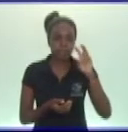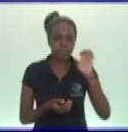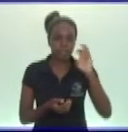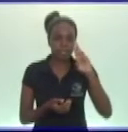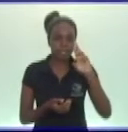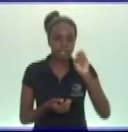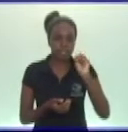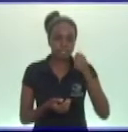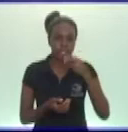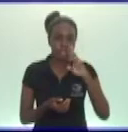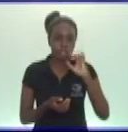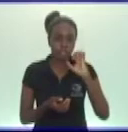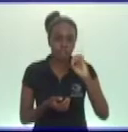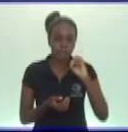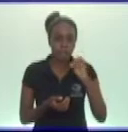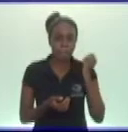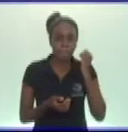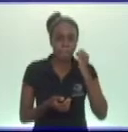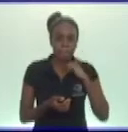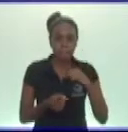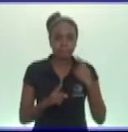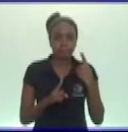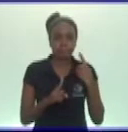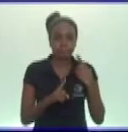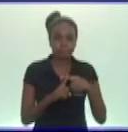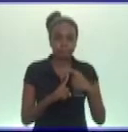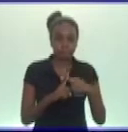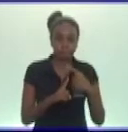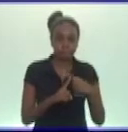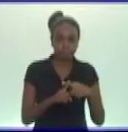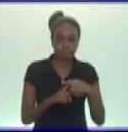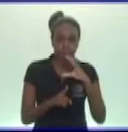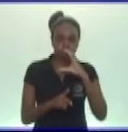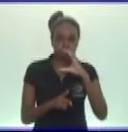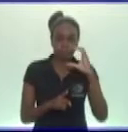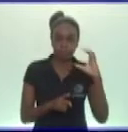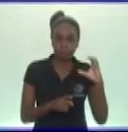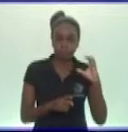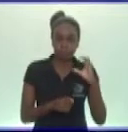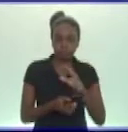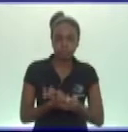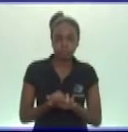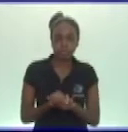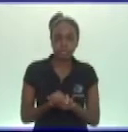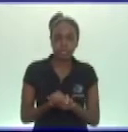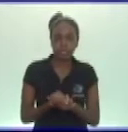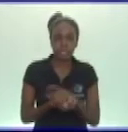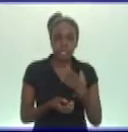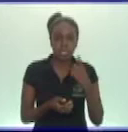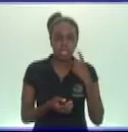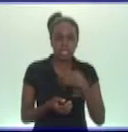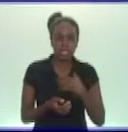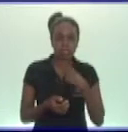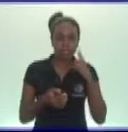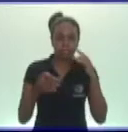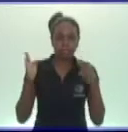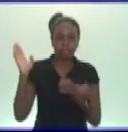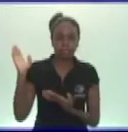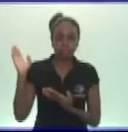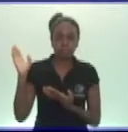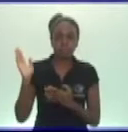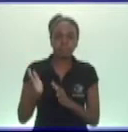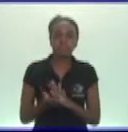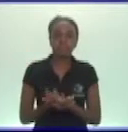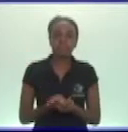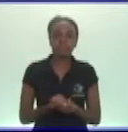el sustantivo núcleo más el complemento preposicional. En su lugar debe aparecer, y ya lo tienen en pantalla, un adversario